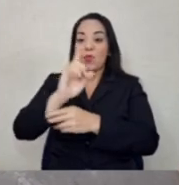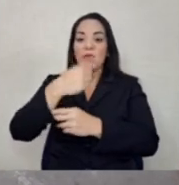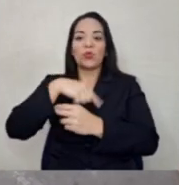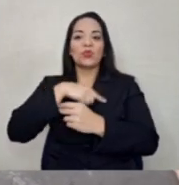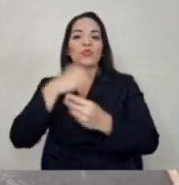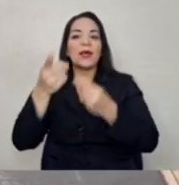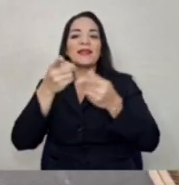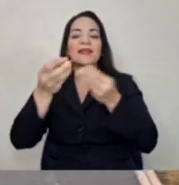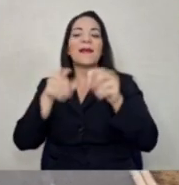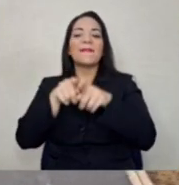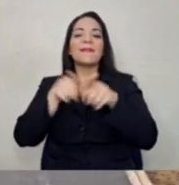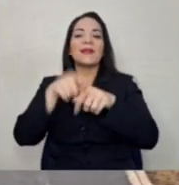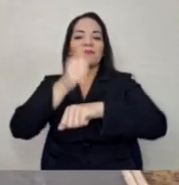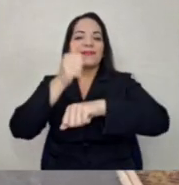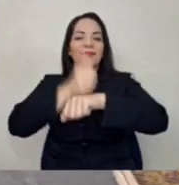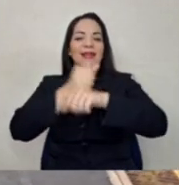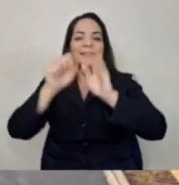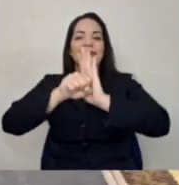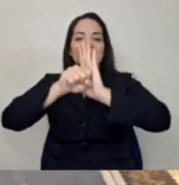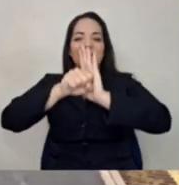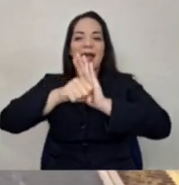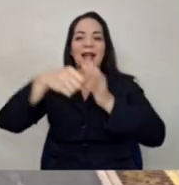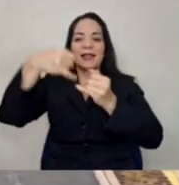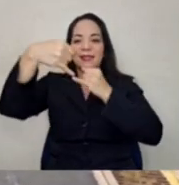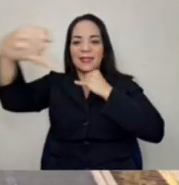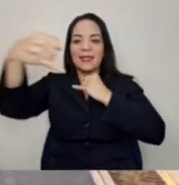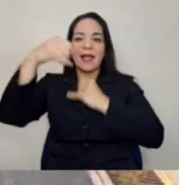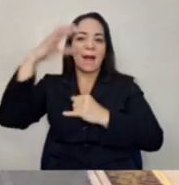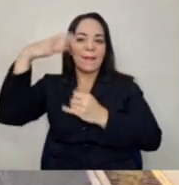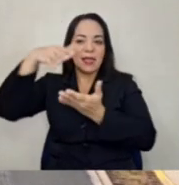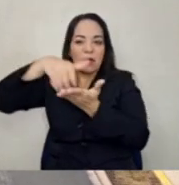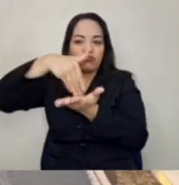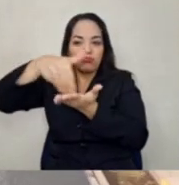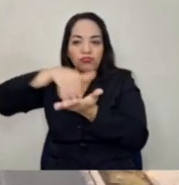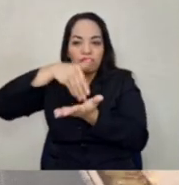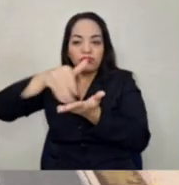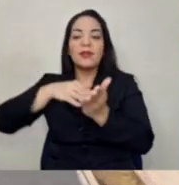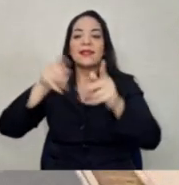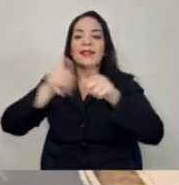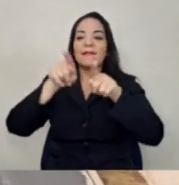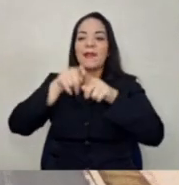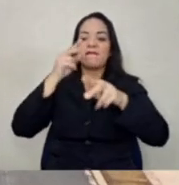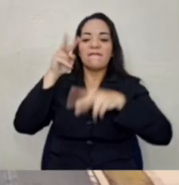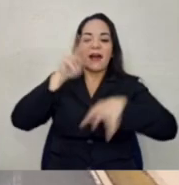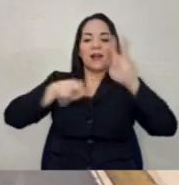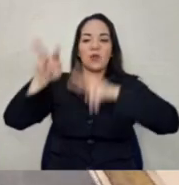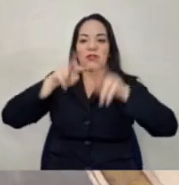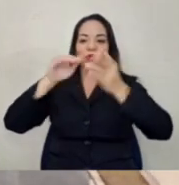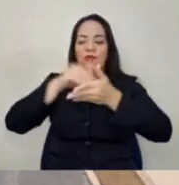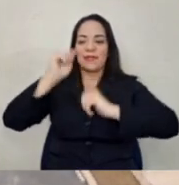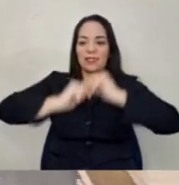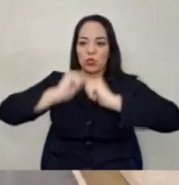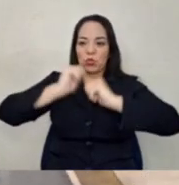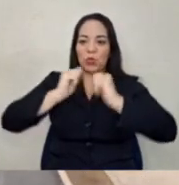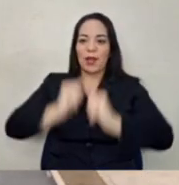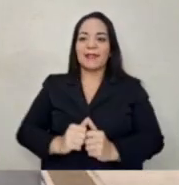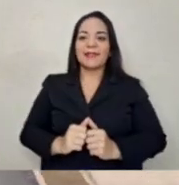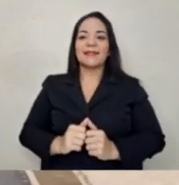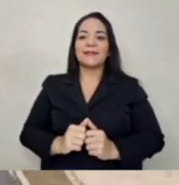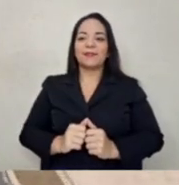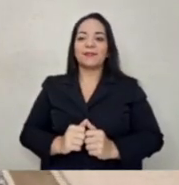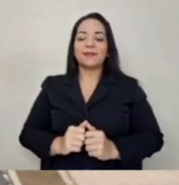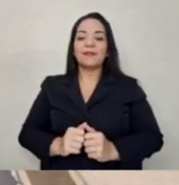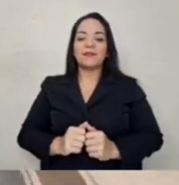colocando señalización, línea amarilla y haciendo valoraciones nuevamente estructurales. Después de todos